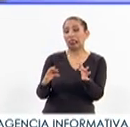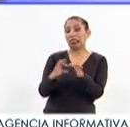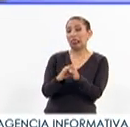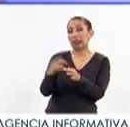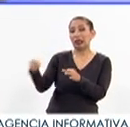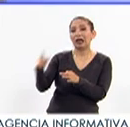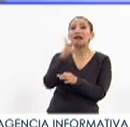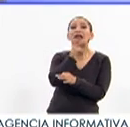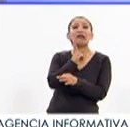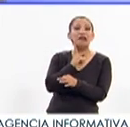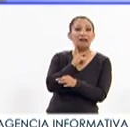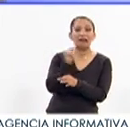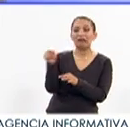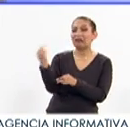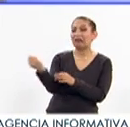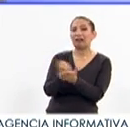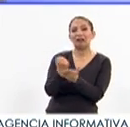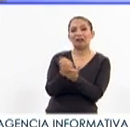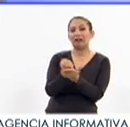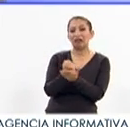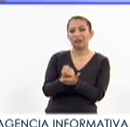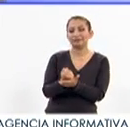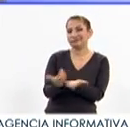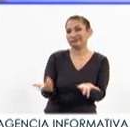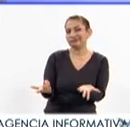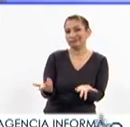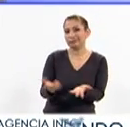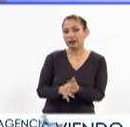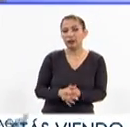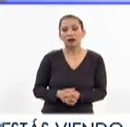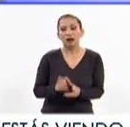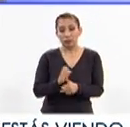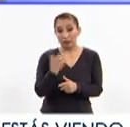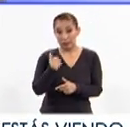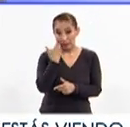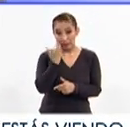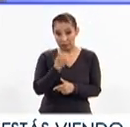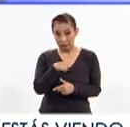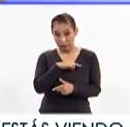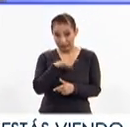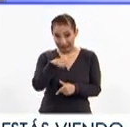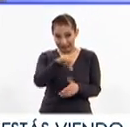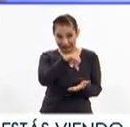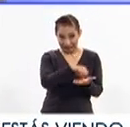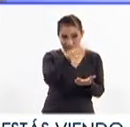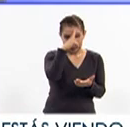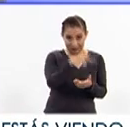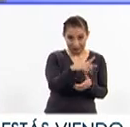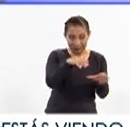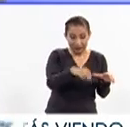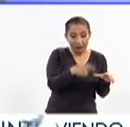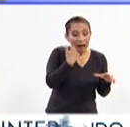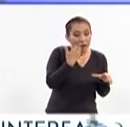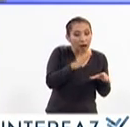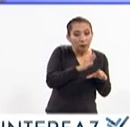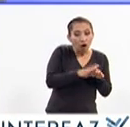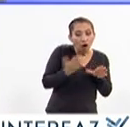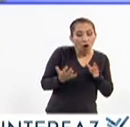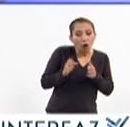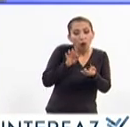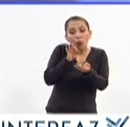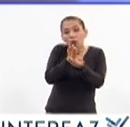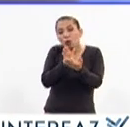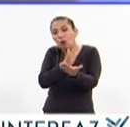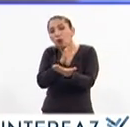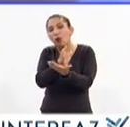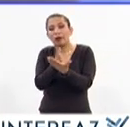los recursos fósiles, muy dependientes del petróleo. Y lo que buscamos justamente en el Centro Mexicano es tener un